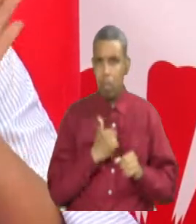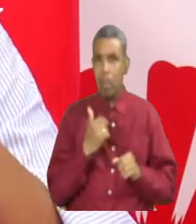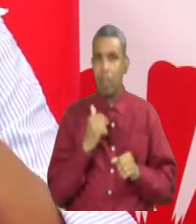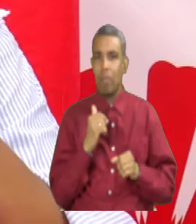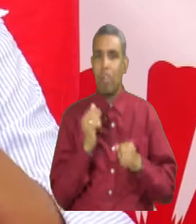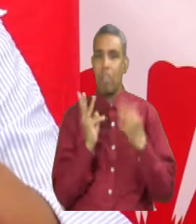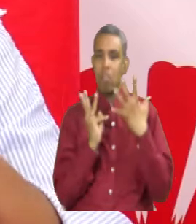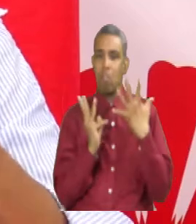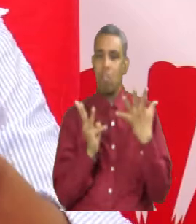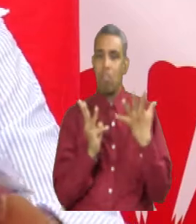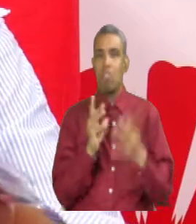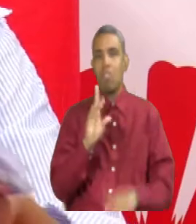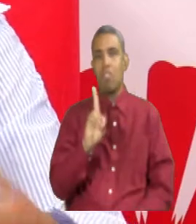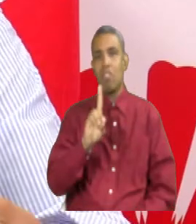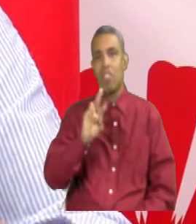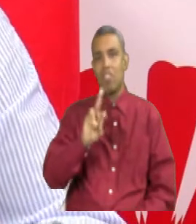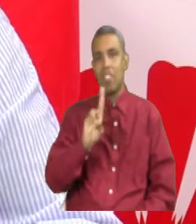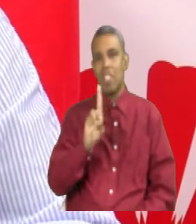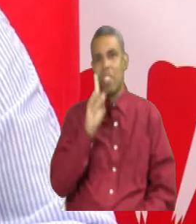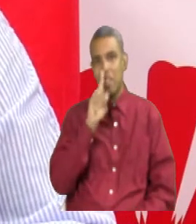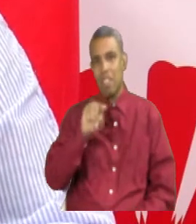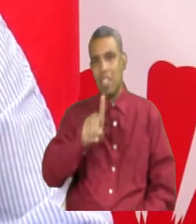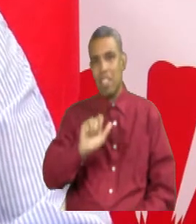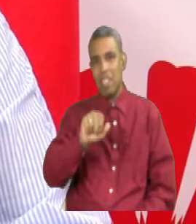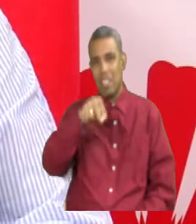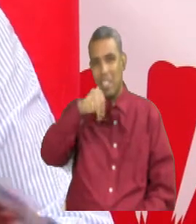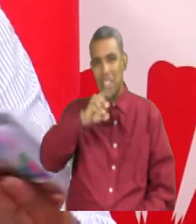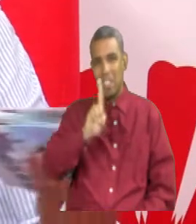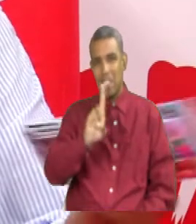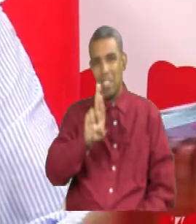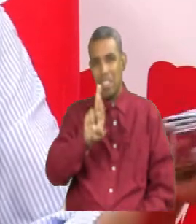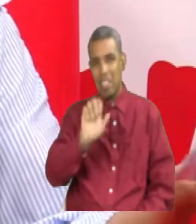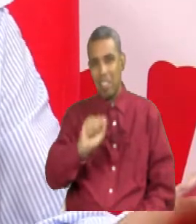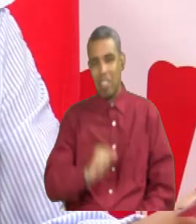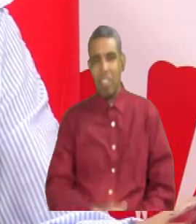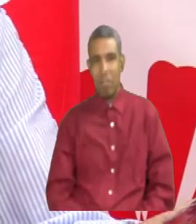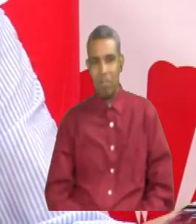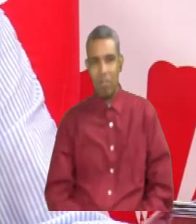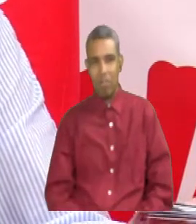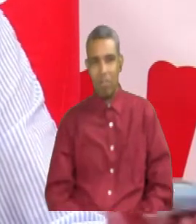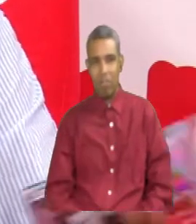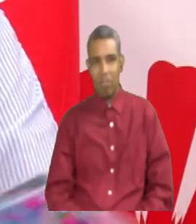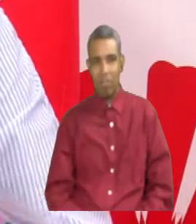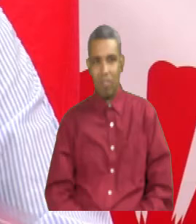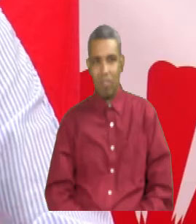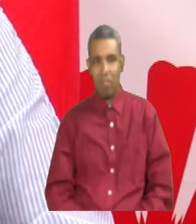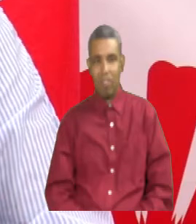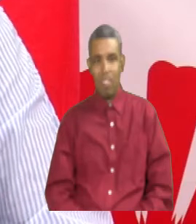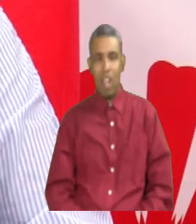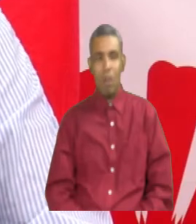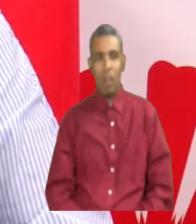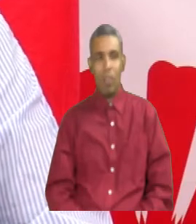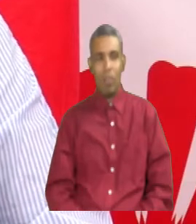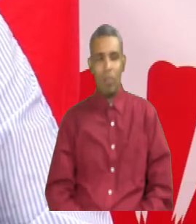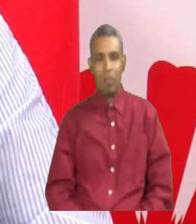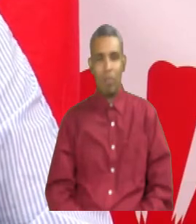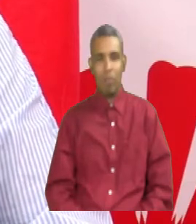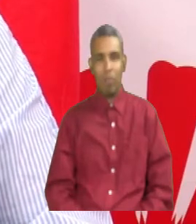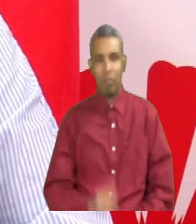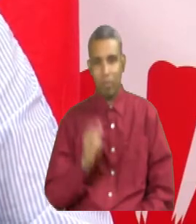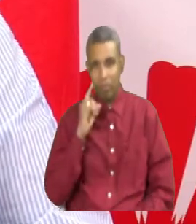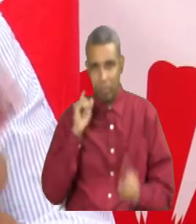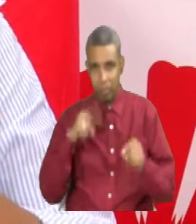de parte de Sandra, La Voz de América, pero también quiero recordarles a ustedes que está con nosotros Ronald